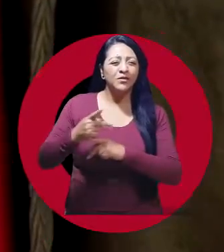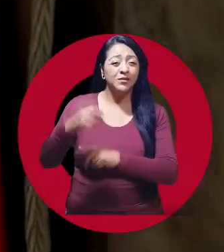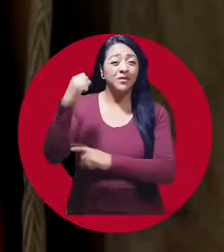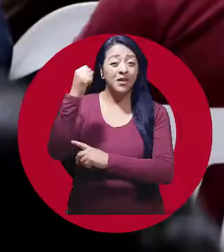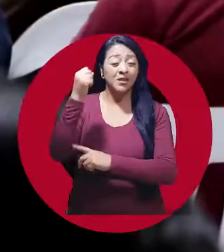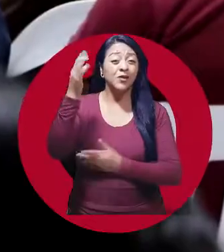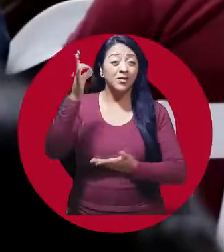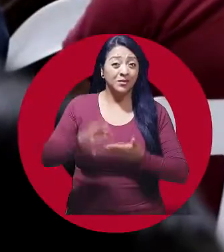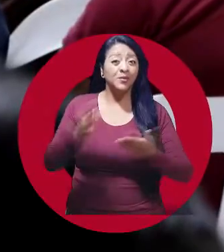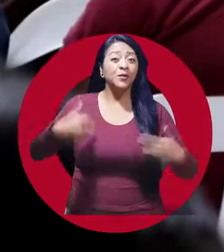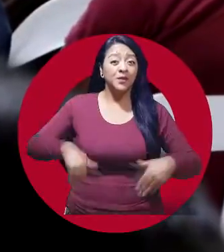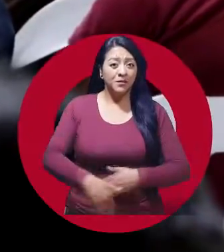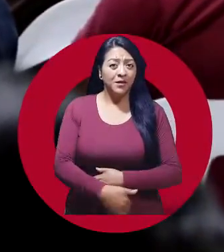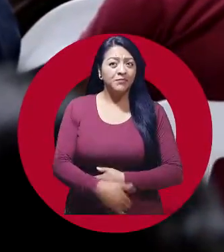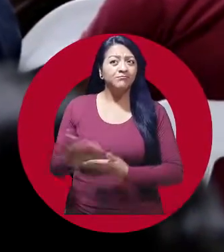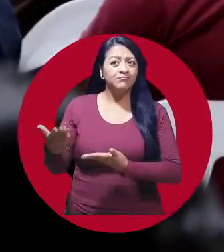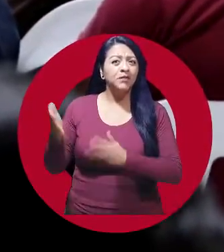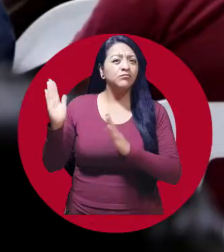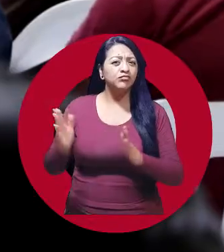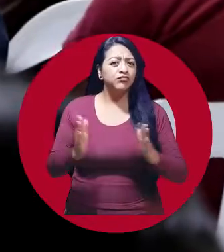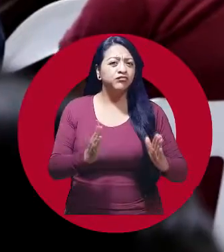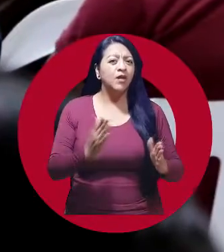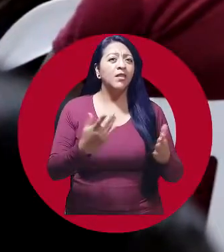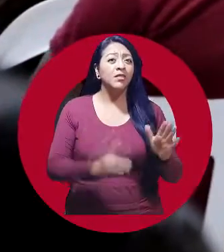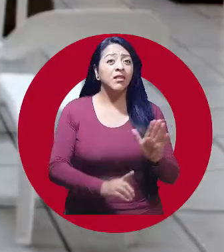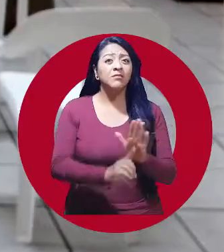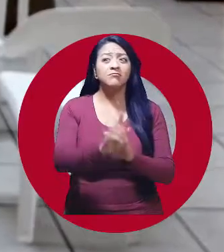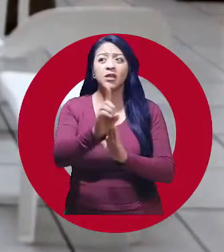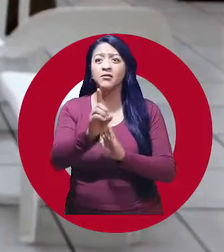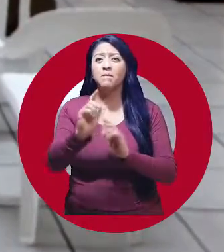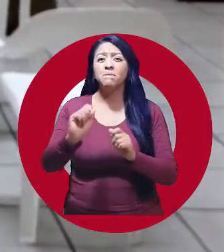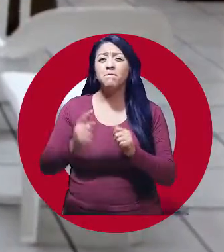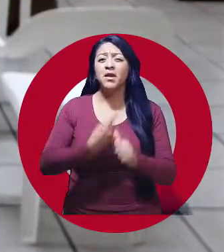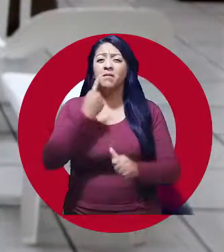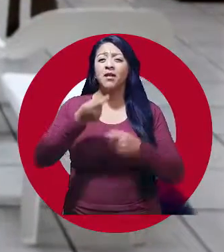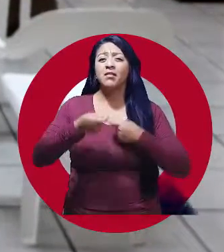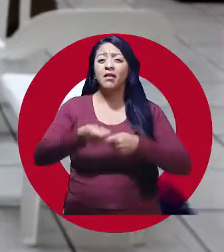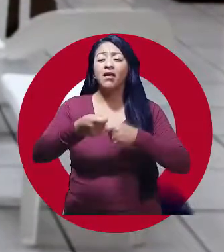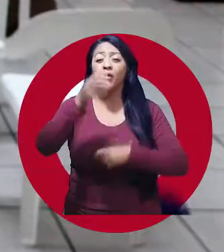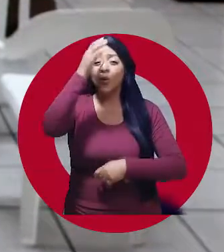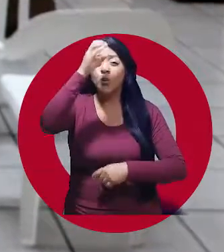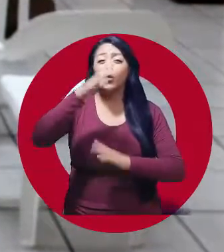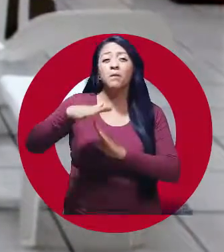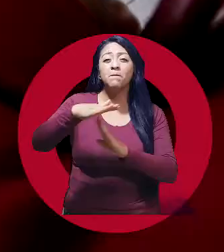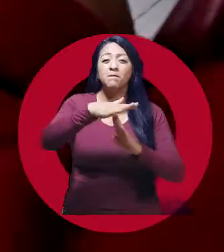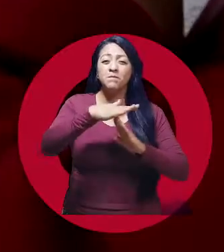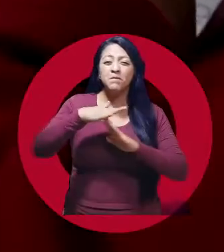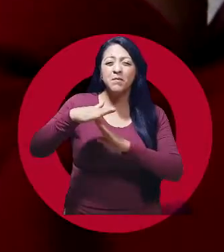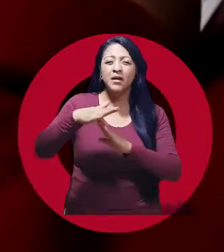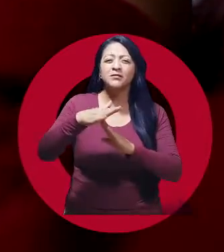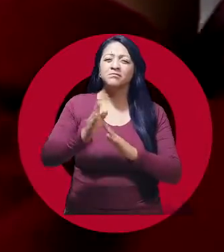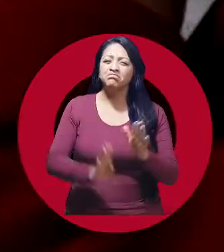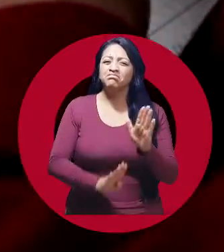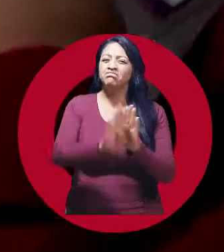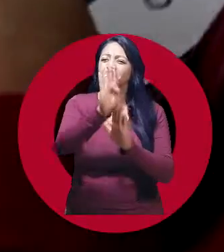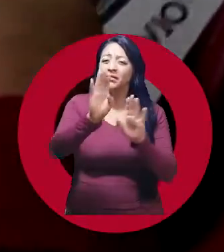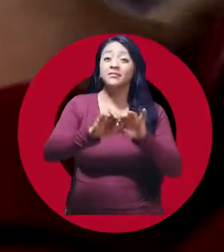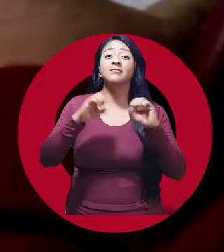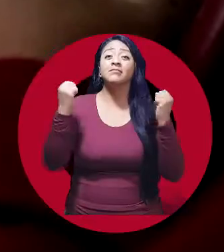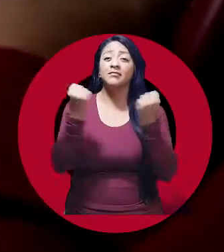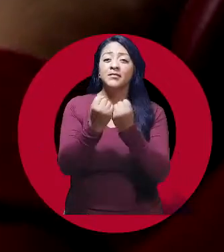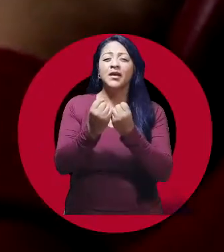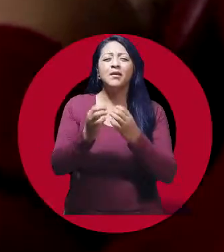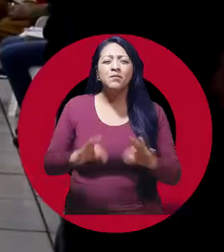Red Cantonal Interinstitucional de Protección de Derechos del Cantón Otavalo, se desarrolló el primer taller Cultura de Paz y Bienestar Social, dirigido a